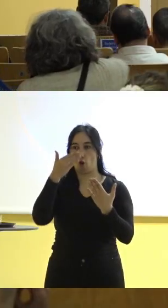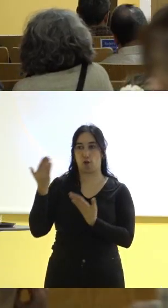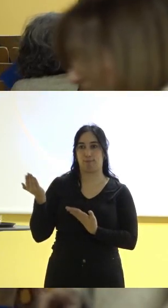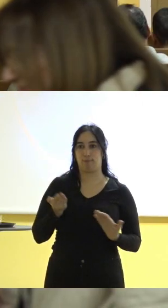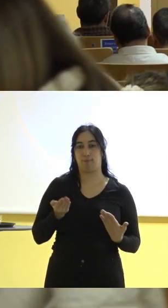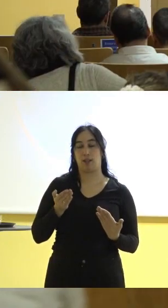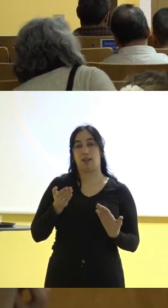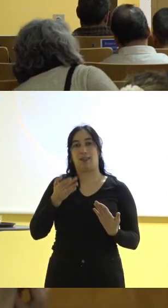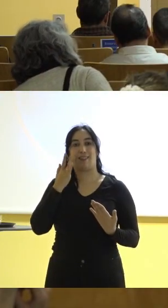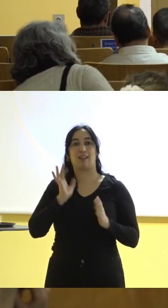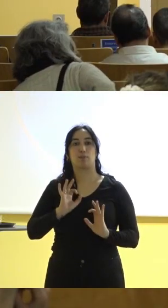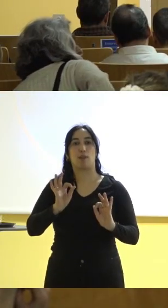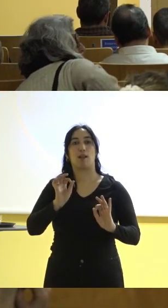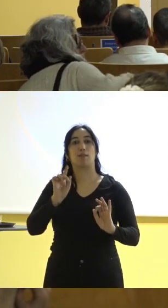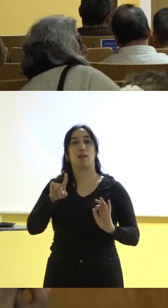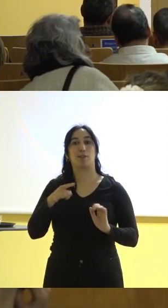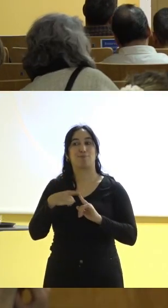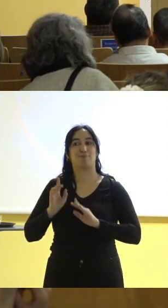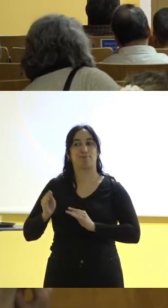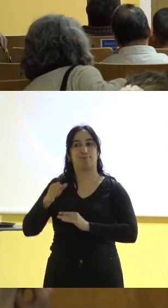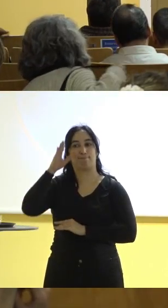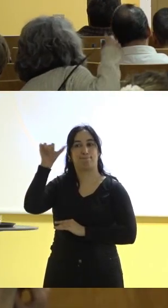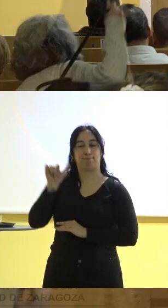día tan especial y poder escuchar su aportación.